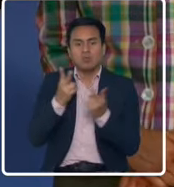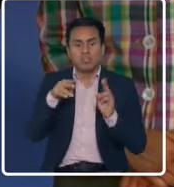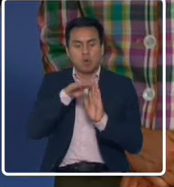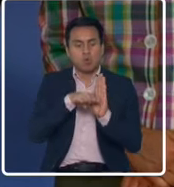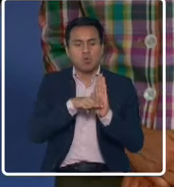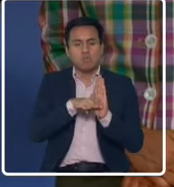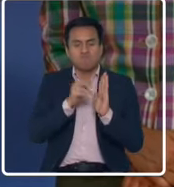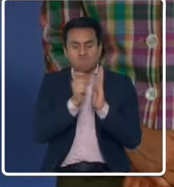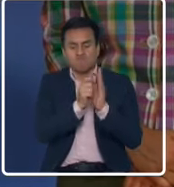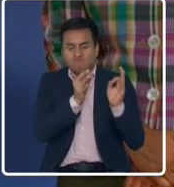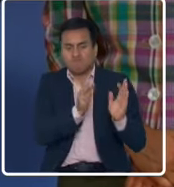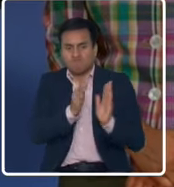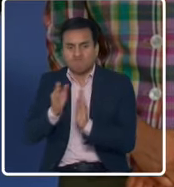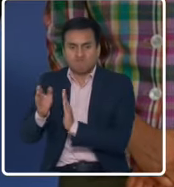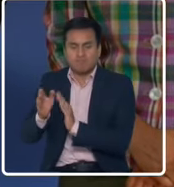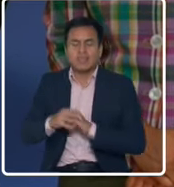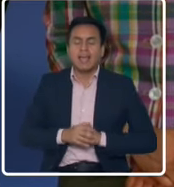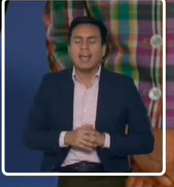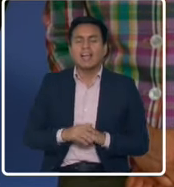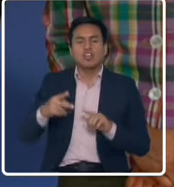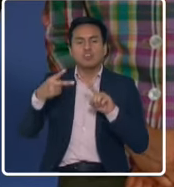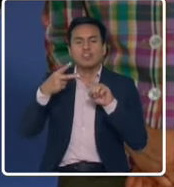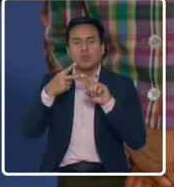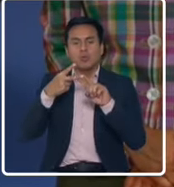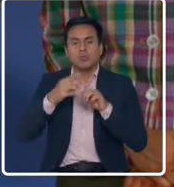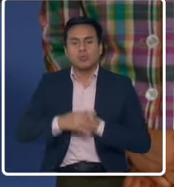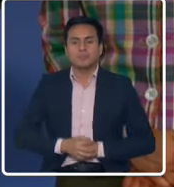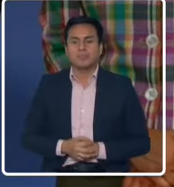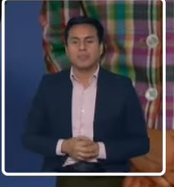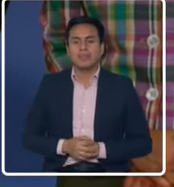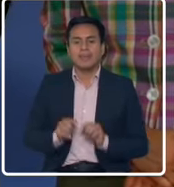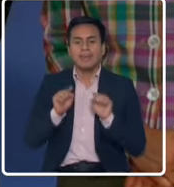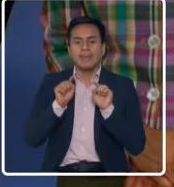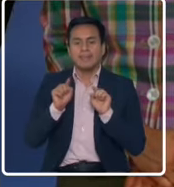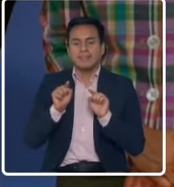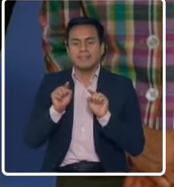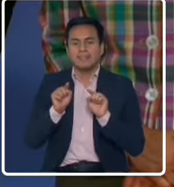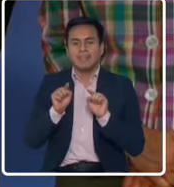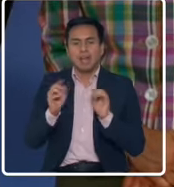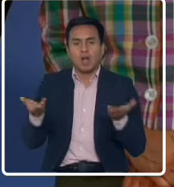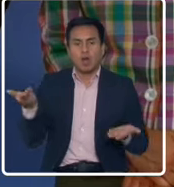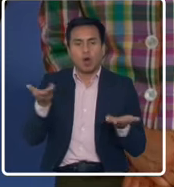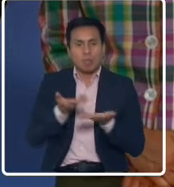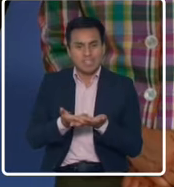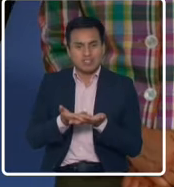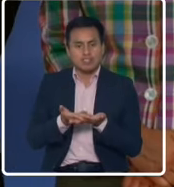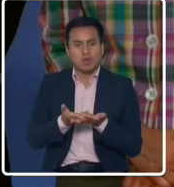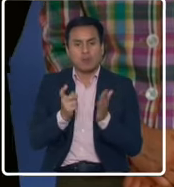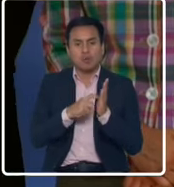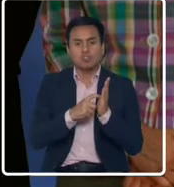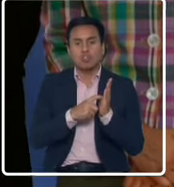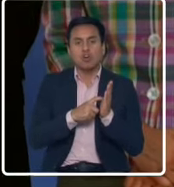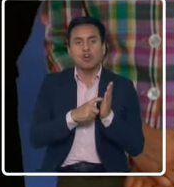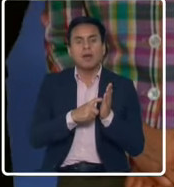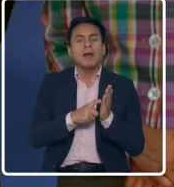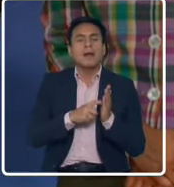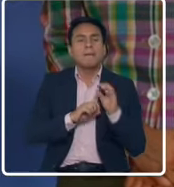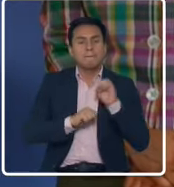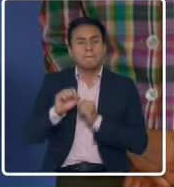un cronograma muy específico lo segundo es que esta eh combinación entre producción en Alianza